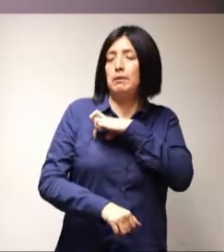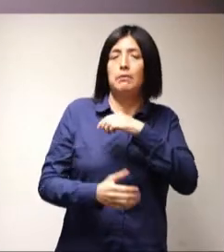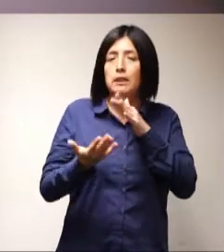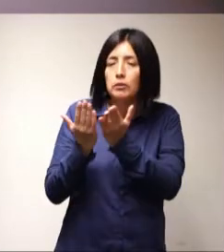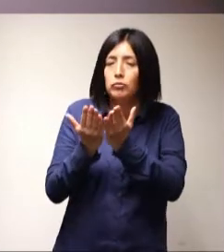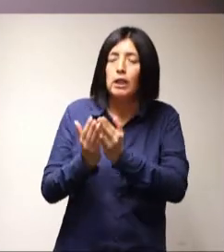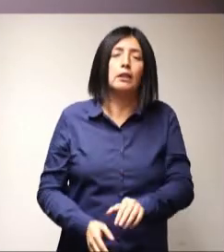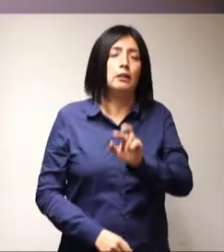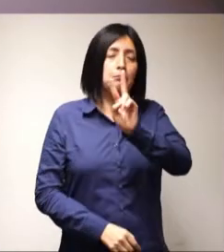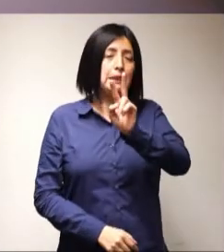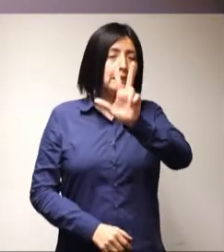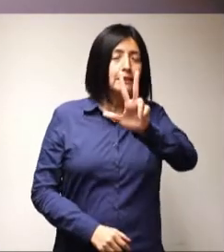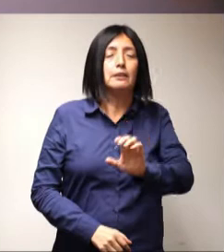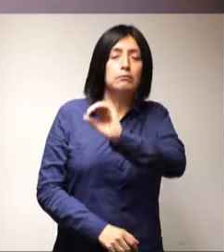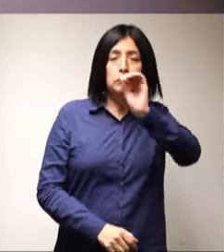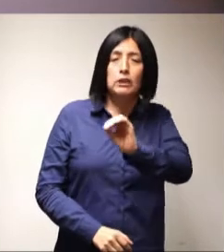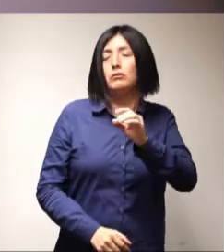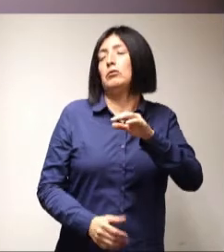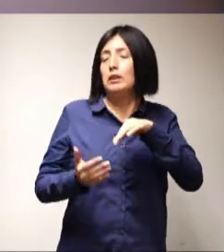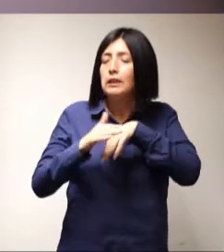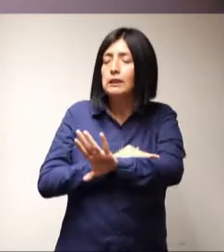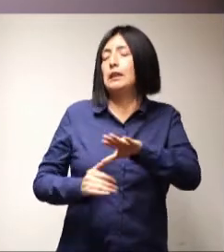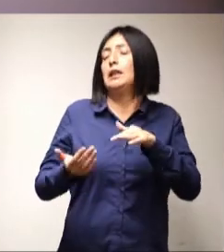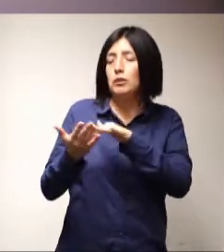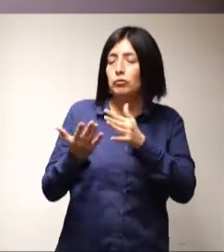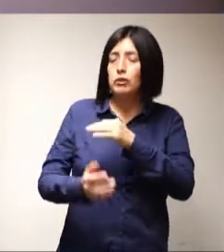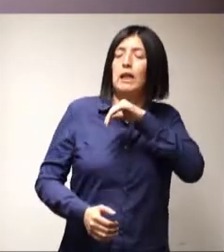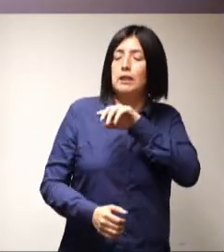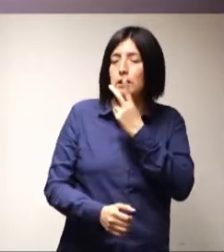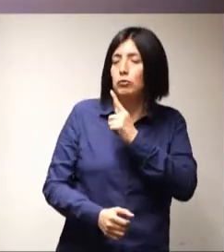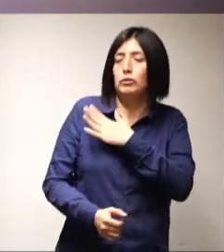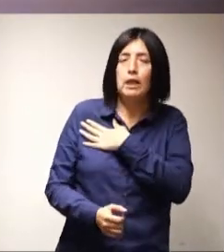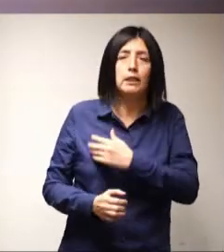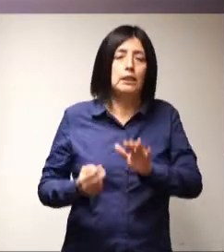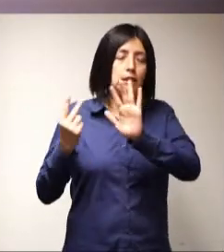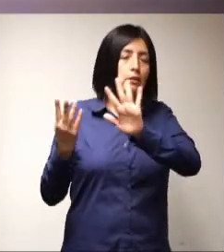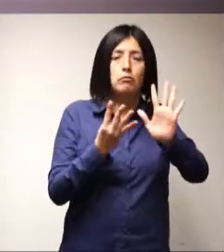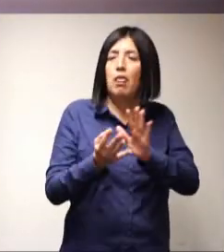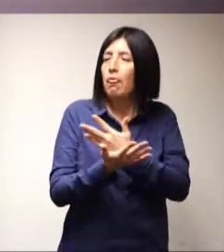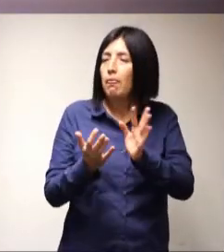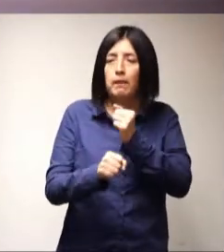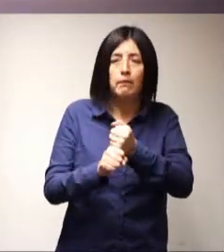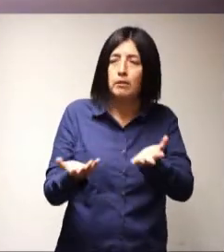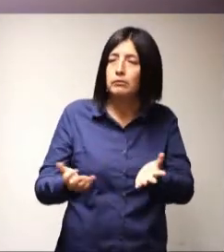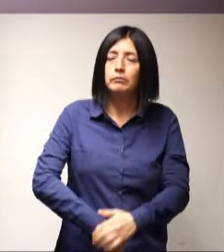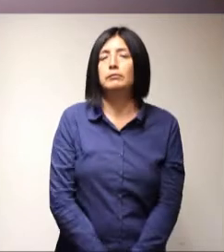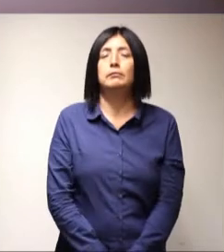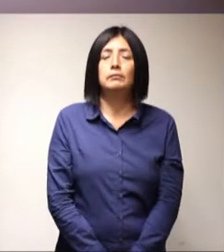primaria y solo el 23% a nivel secundario. El 79% no cuenta con empleo.